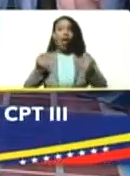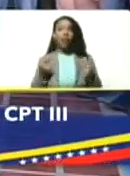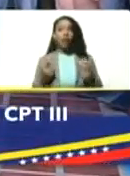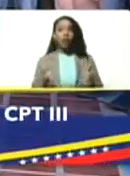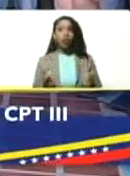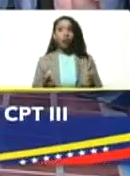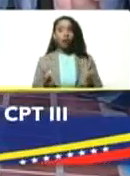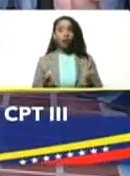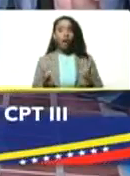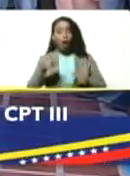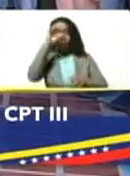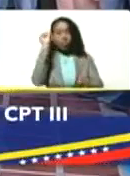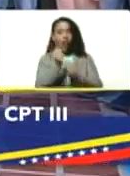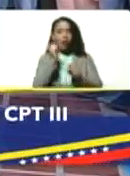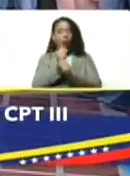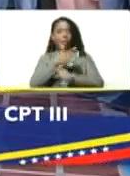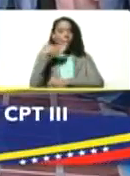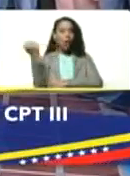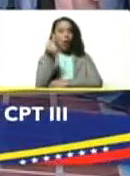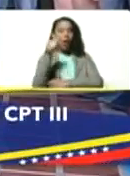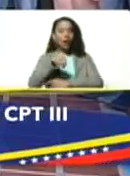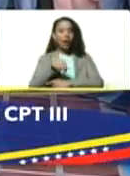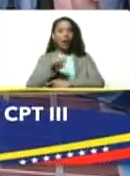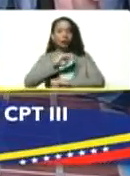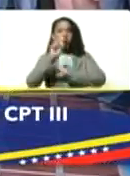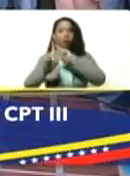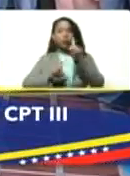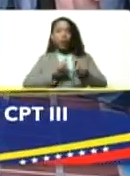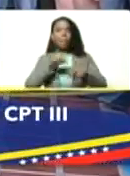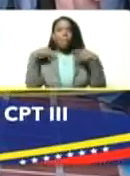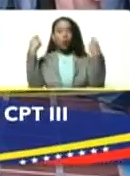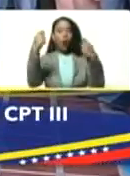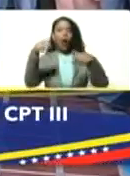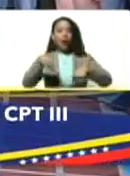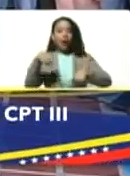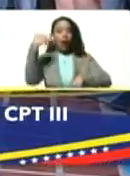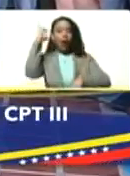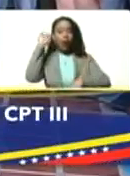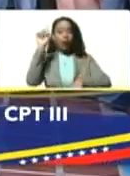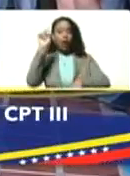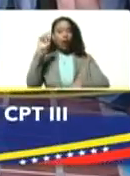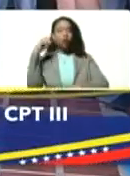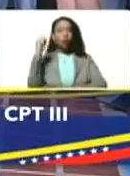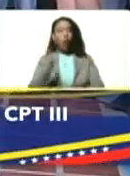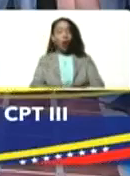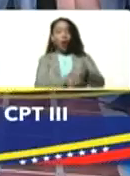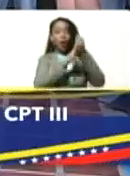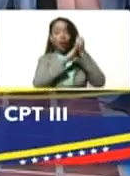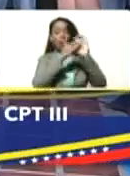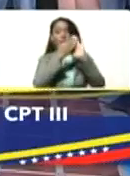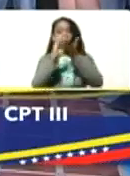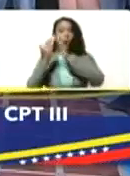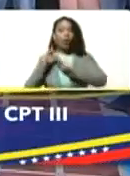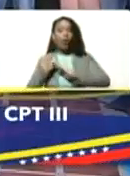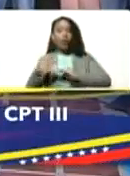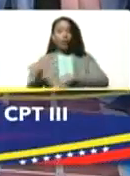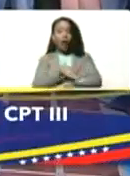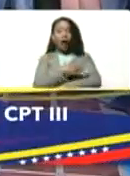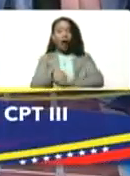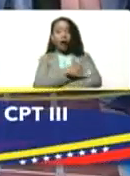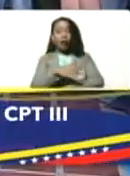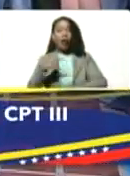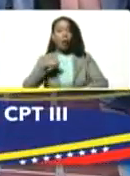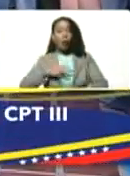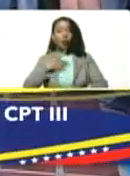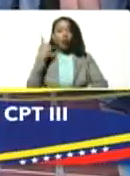reactivación y los trabajos y las mejoras en este consultorio popular. Aquí está una de sus líderes de comunidad, de calle, que